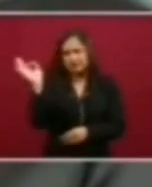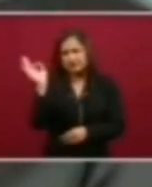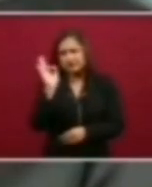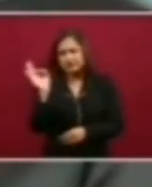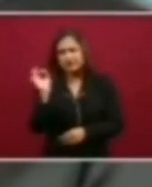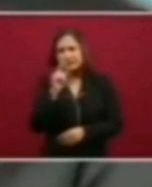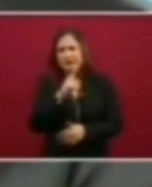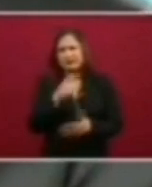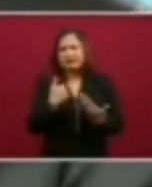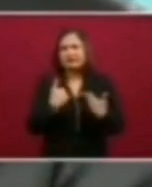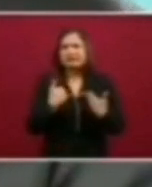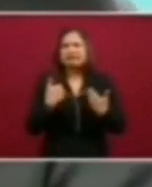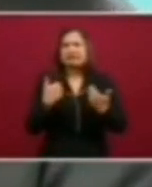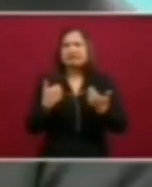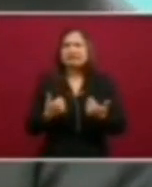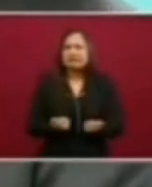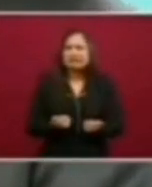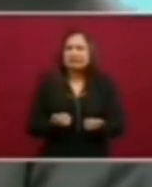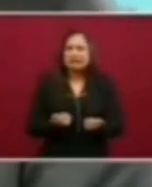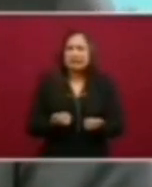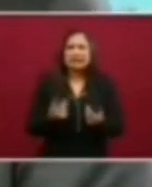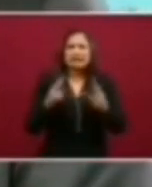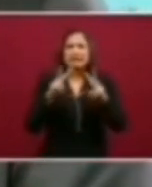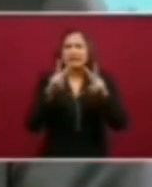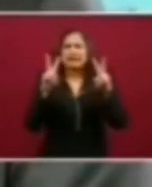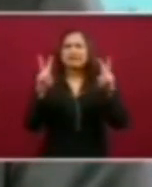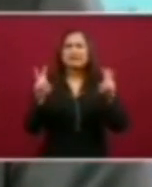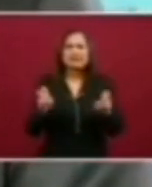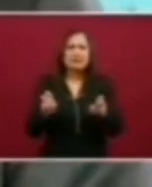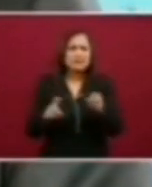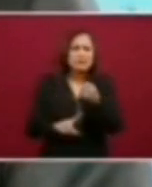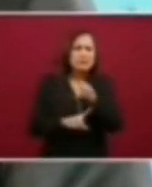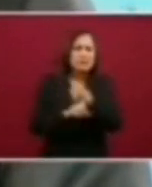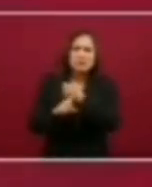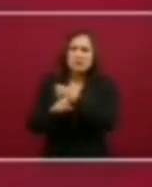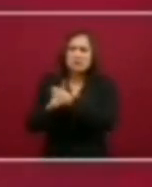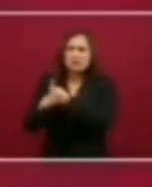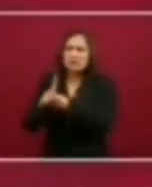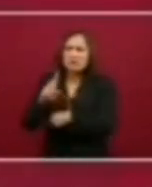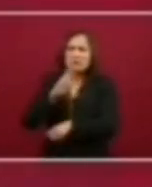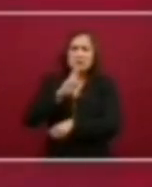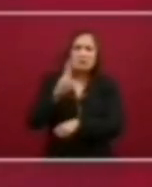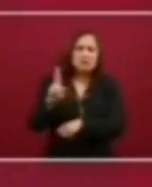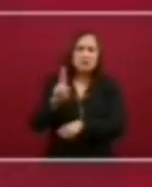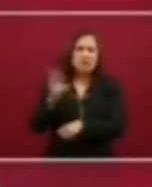de esa manera en que se pueden resolver las cosas.